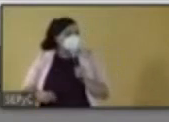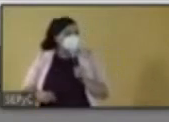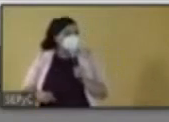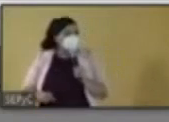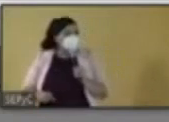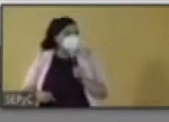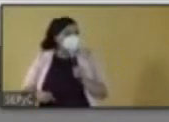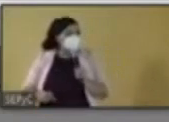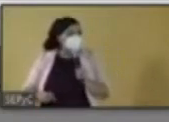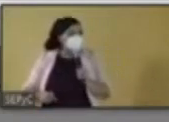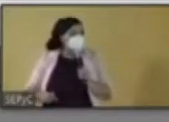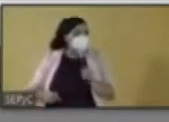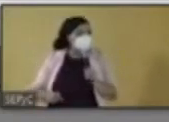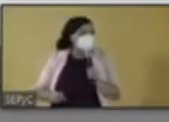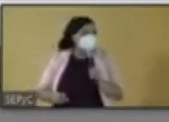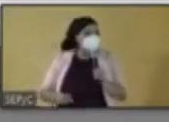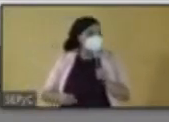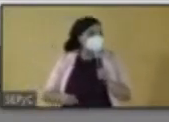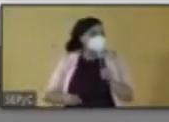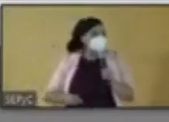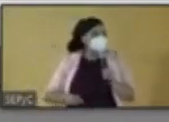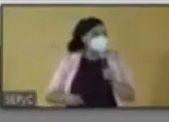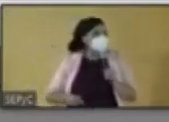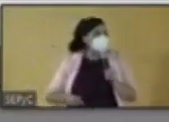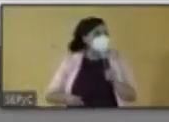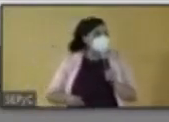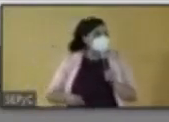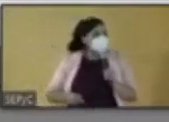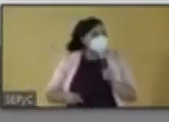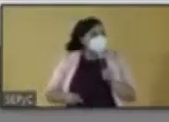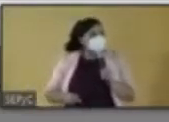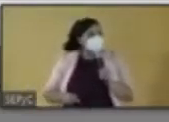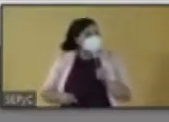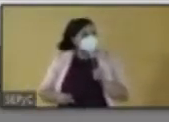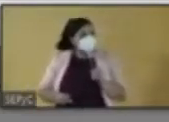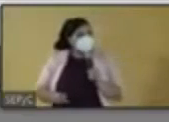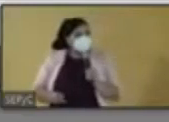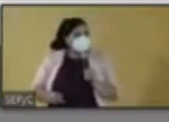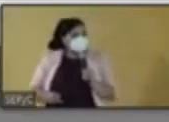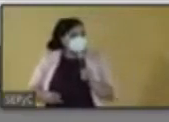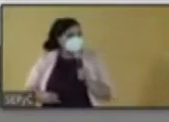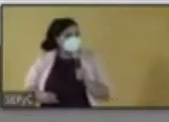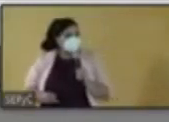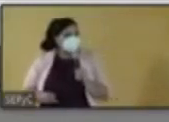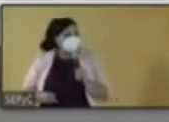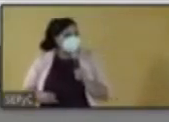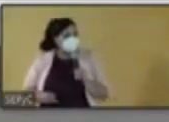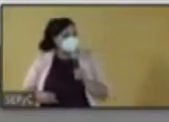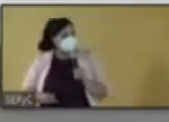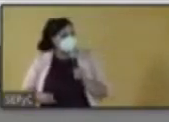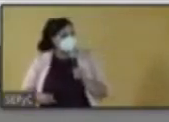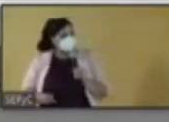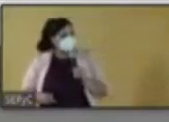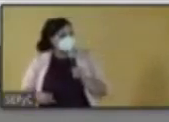Ponemos la denominación de la empresa o del lugar donde prestaba dicho servicio y el RFC.